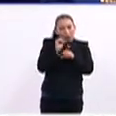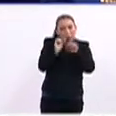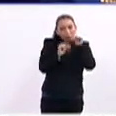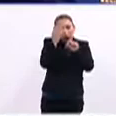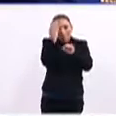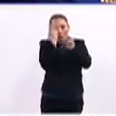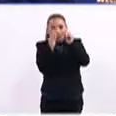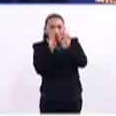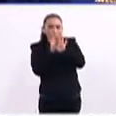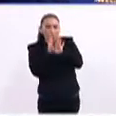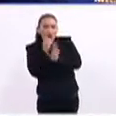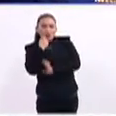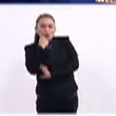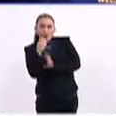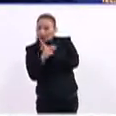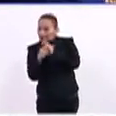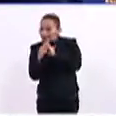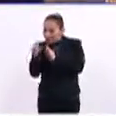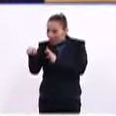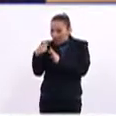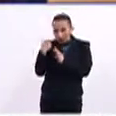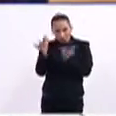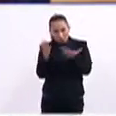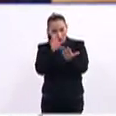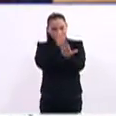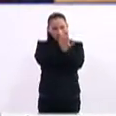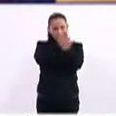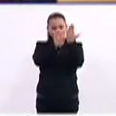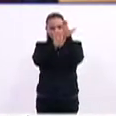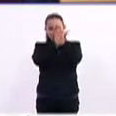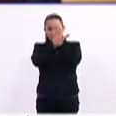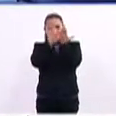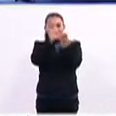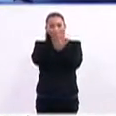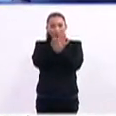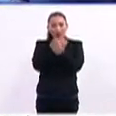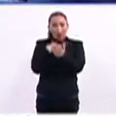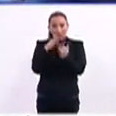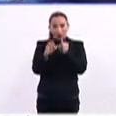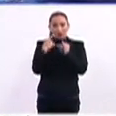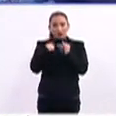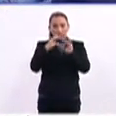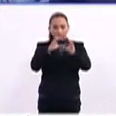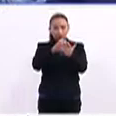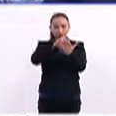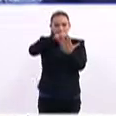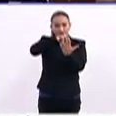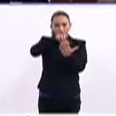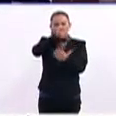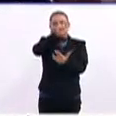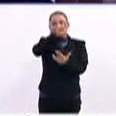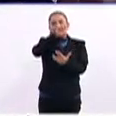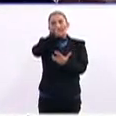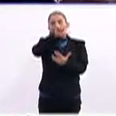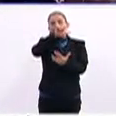vas aprendiendo de materiales, de superposición de materiales. Lo que yo hago finalmente es relieve